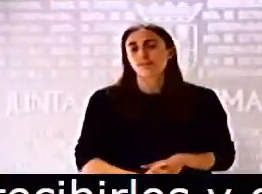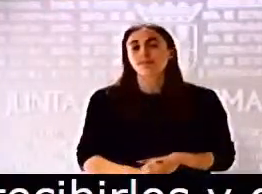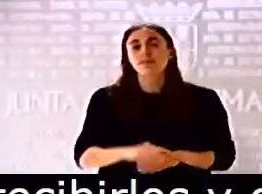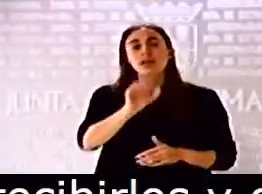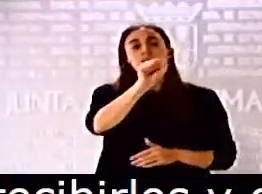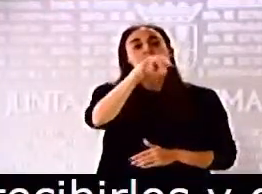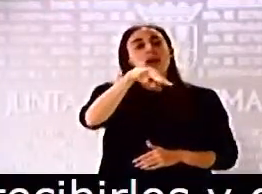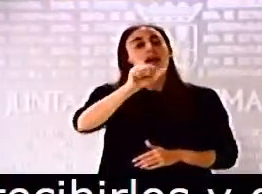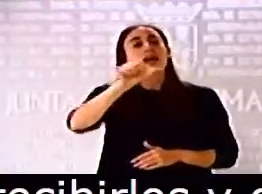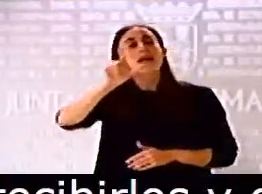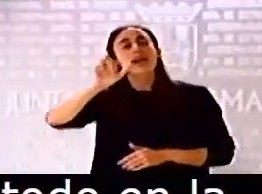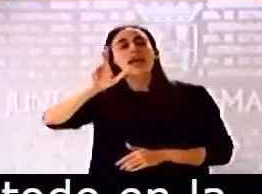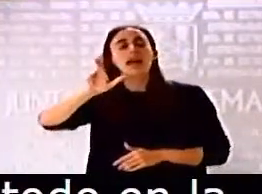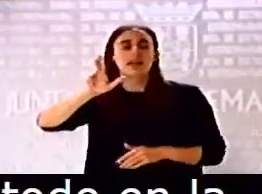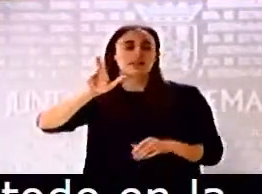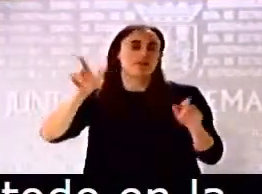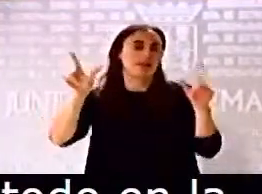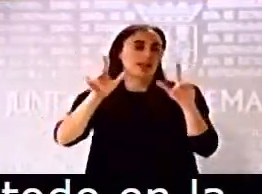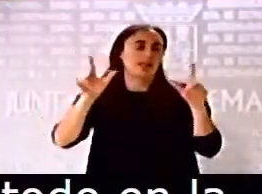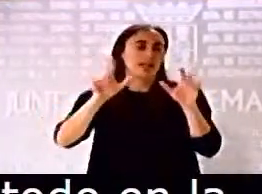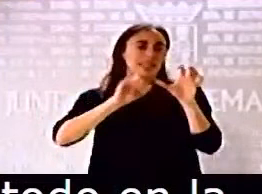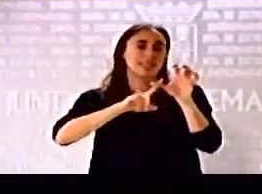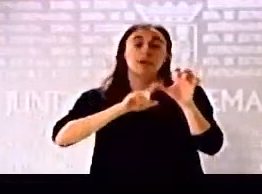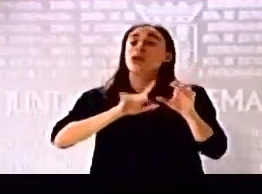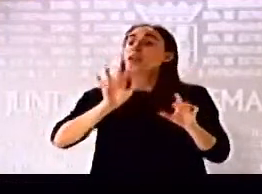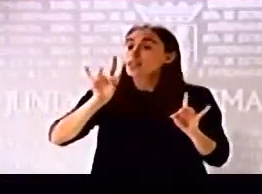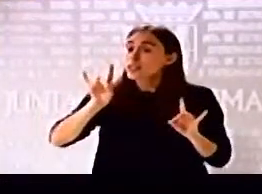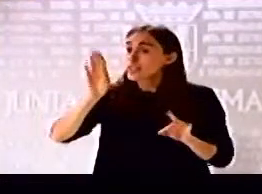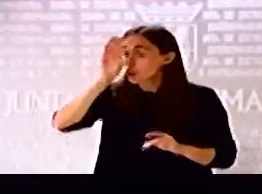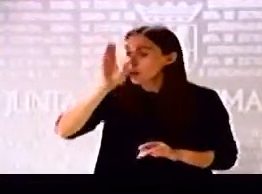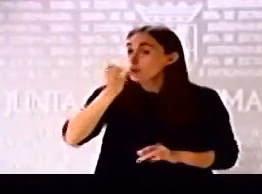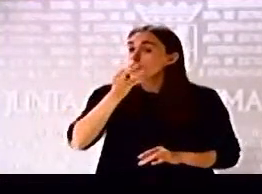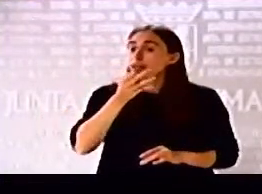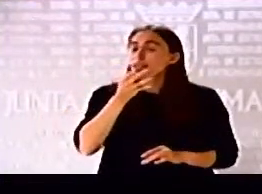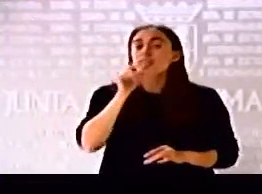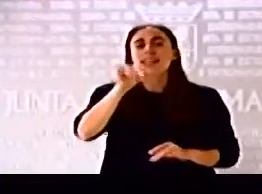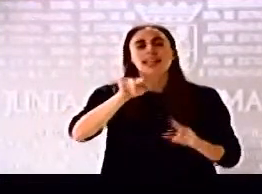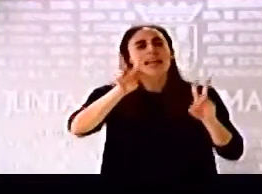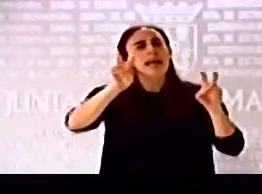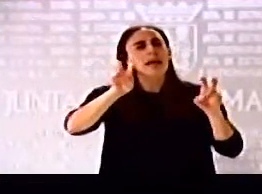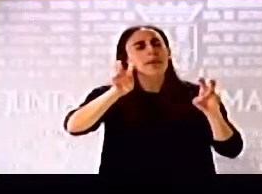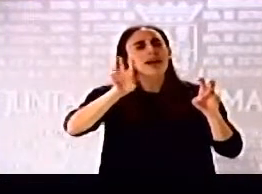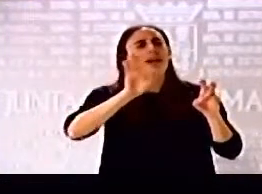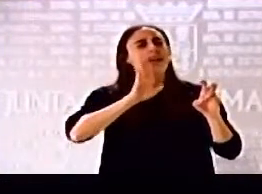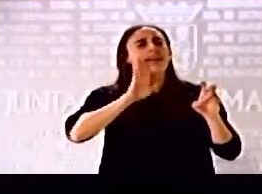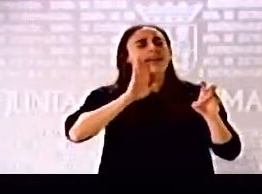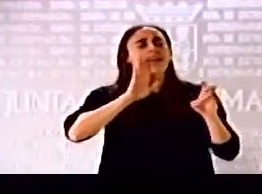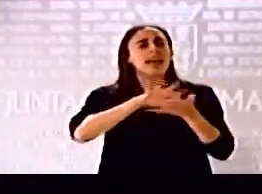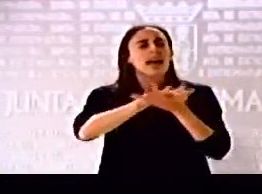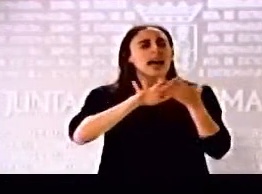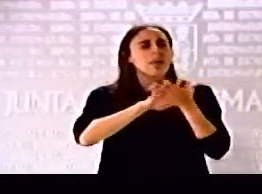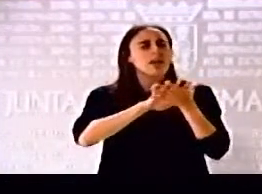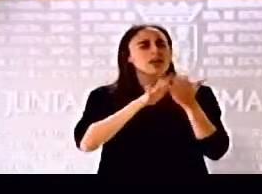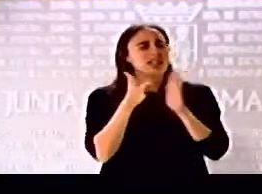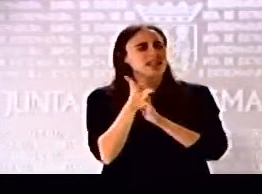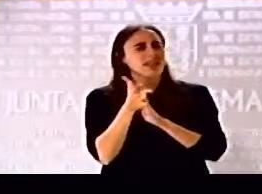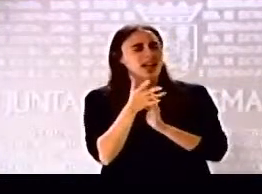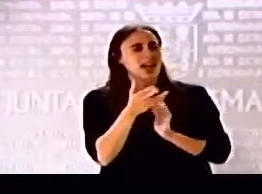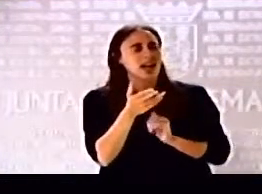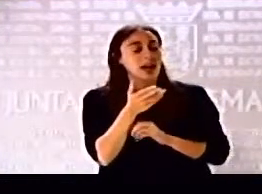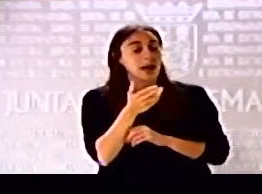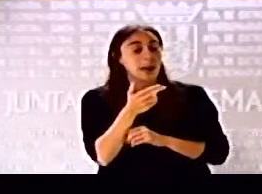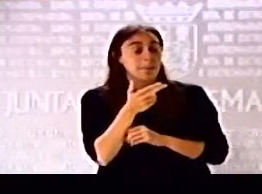Ana Lara, de Canal Extremadura. Sí, buenas tardes. Un poco relacionado con lo que estaba hablando, aunque no se puede impedir la visita de